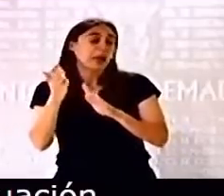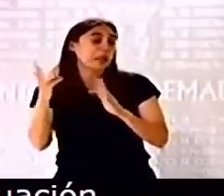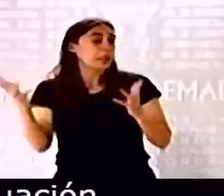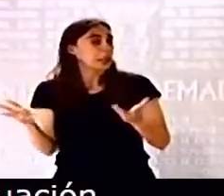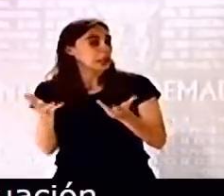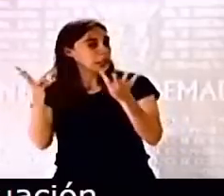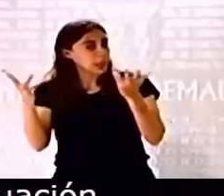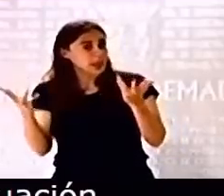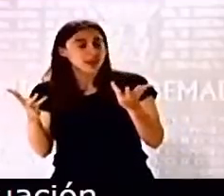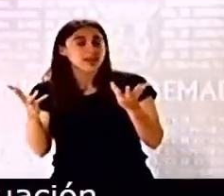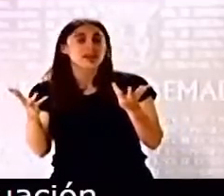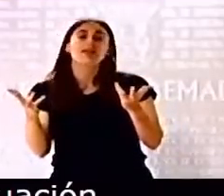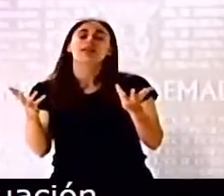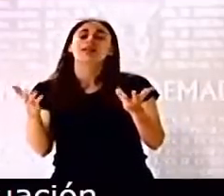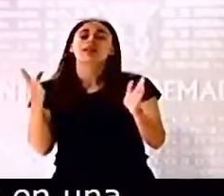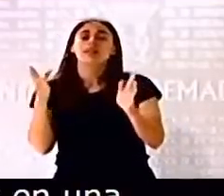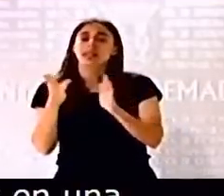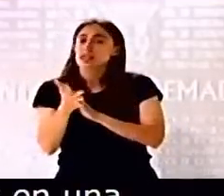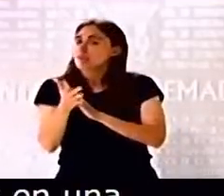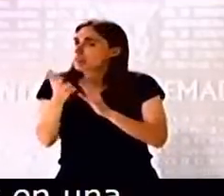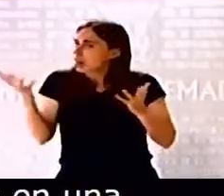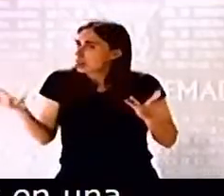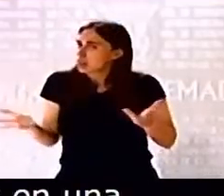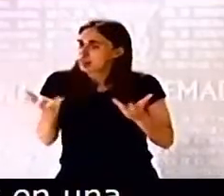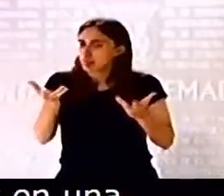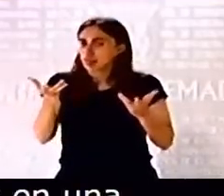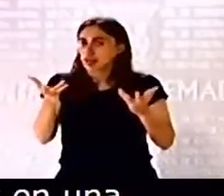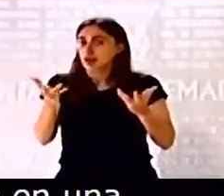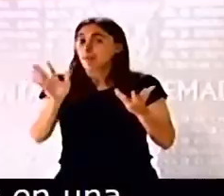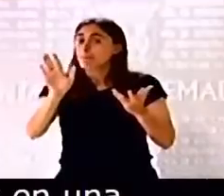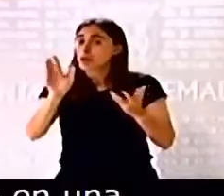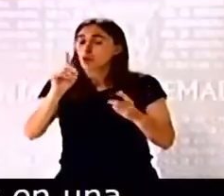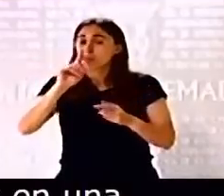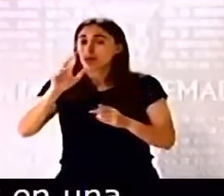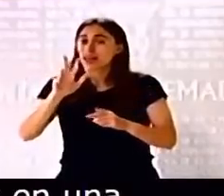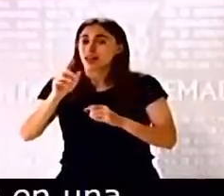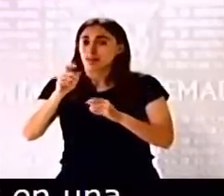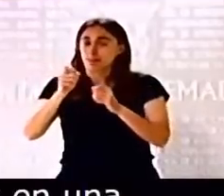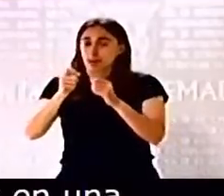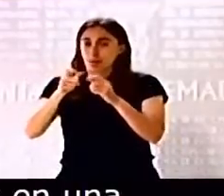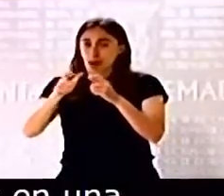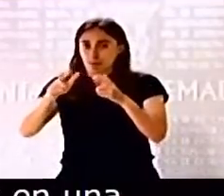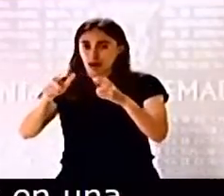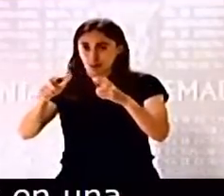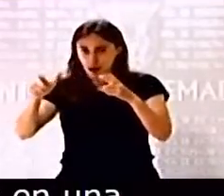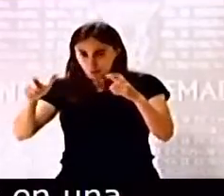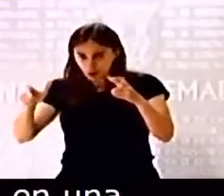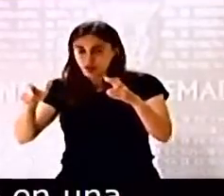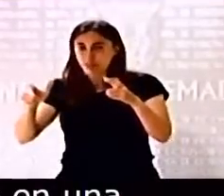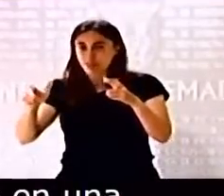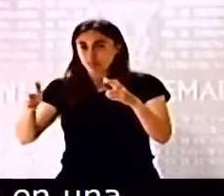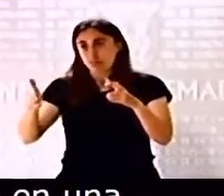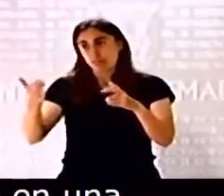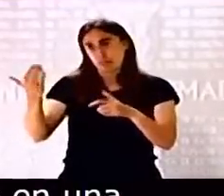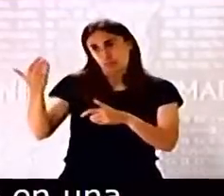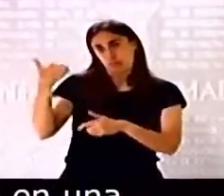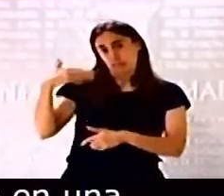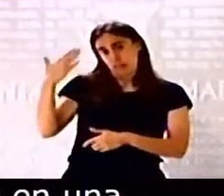leve, en una tendencia muy leve, pero ascendente, ya desde hace algún tiempo,